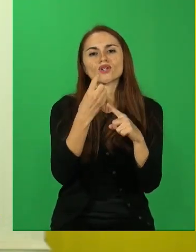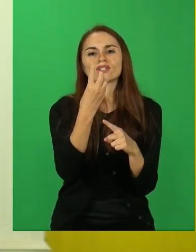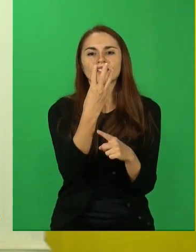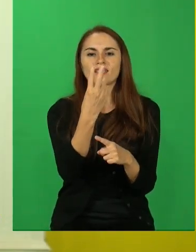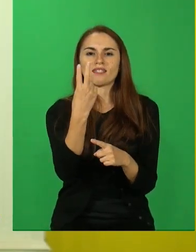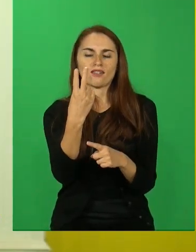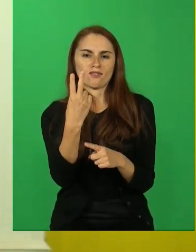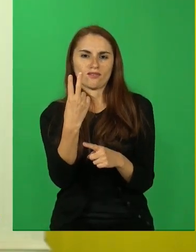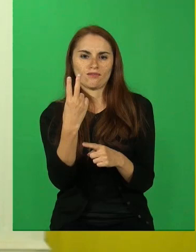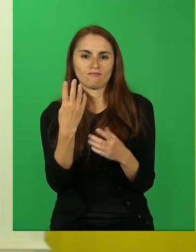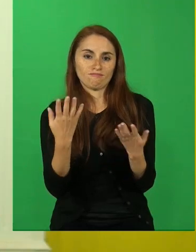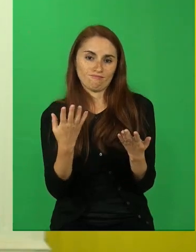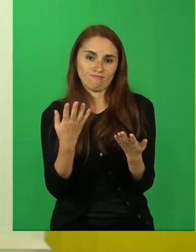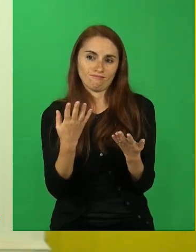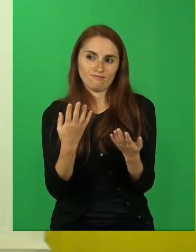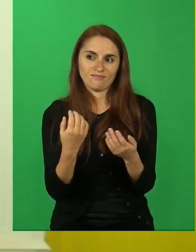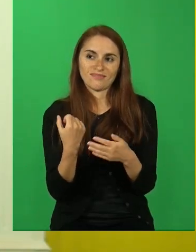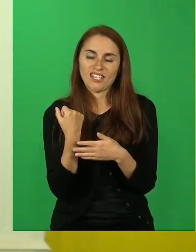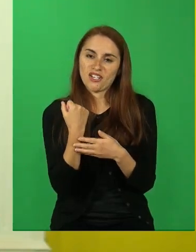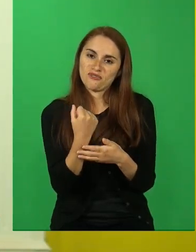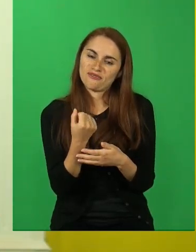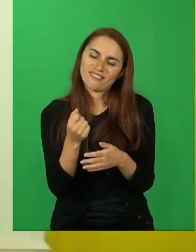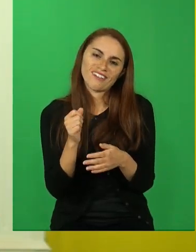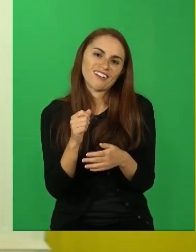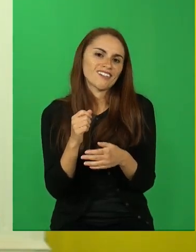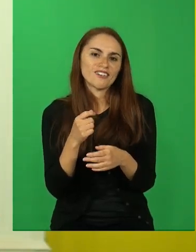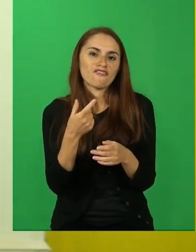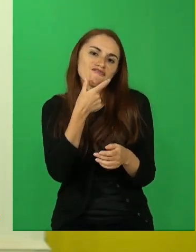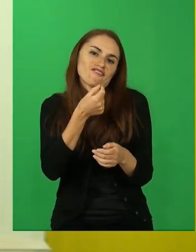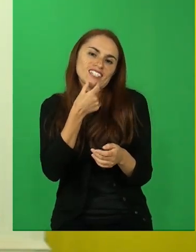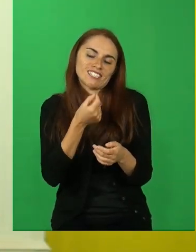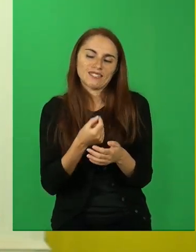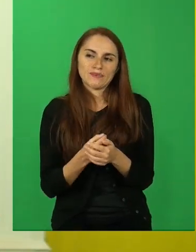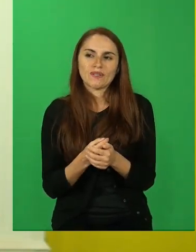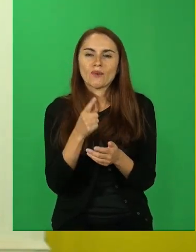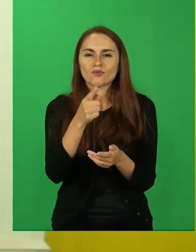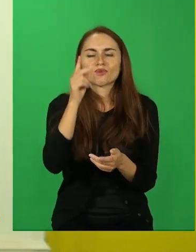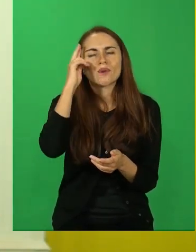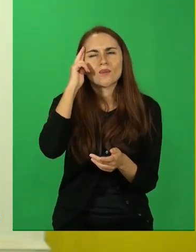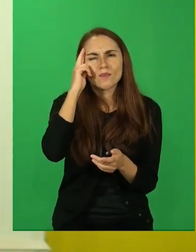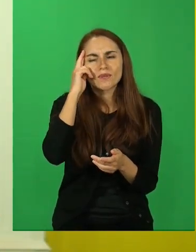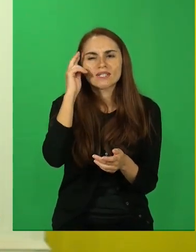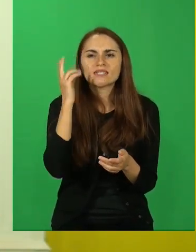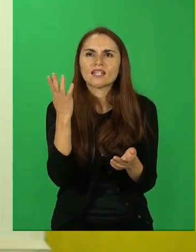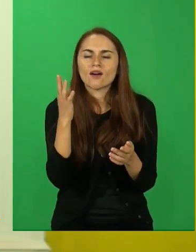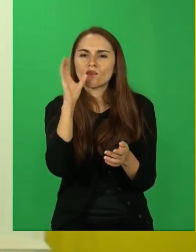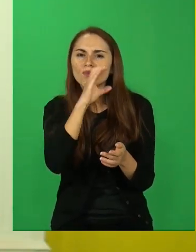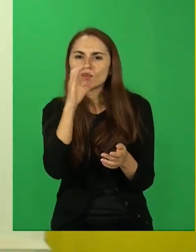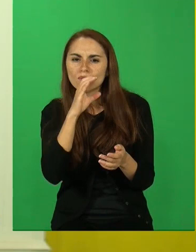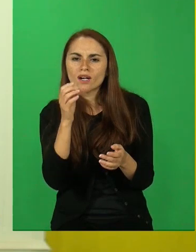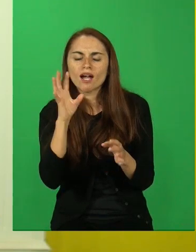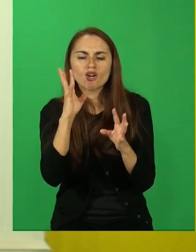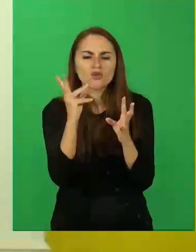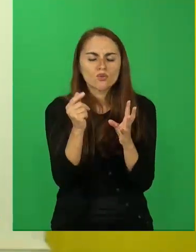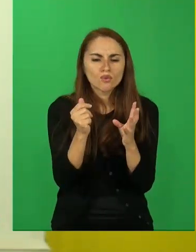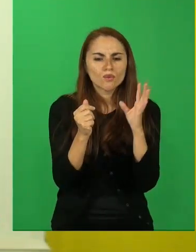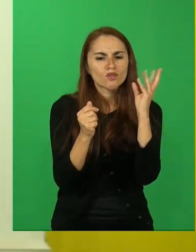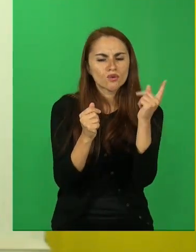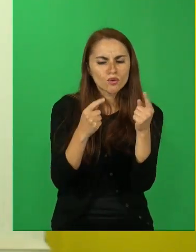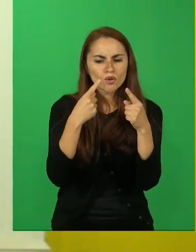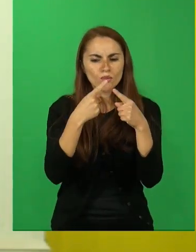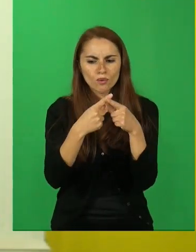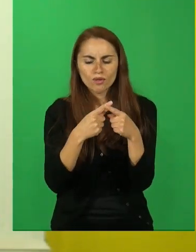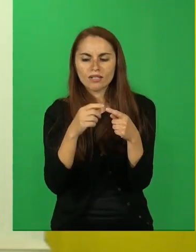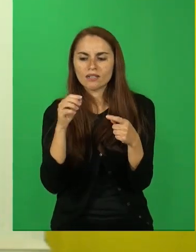más fácil. No es tanta ayuda porque era obvio, pero tú empiezas a buscar en tu casa los otros números que multiplicados te